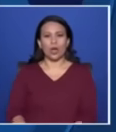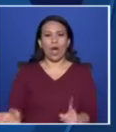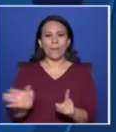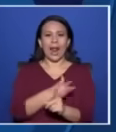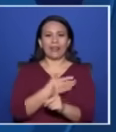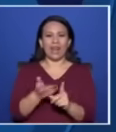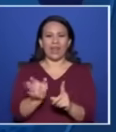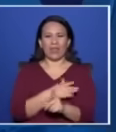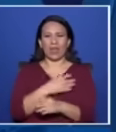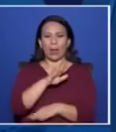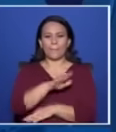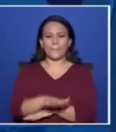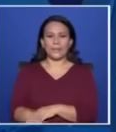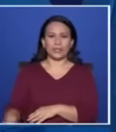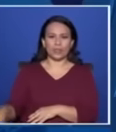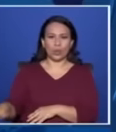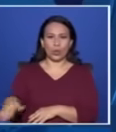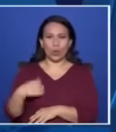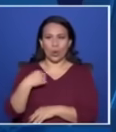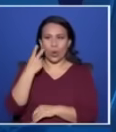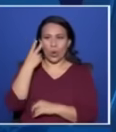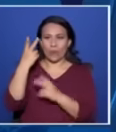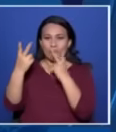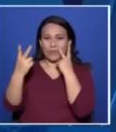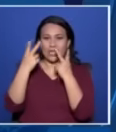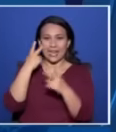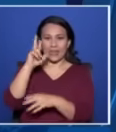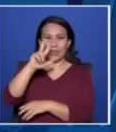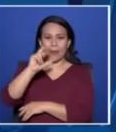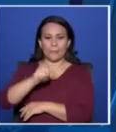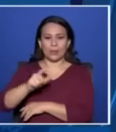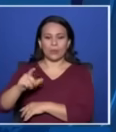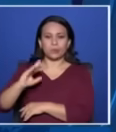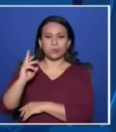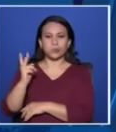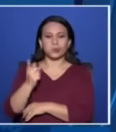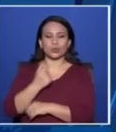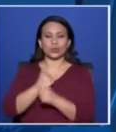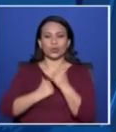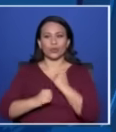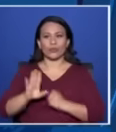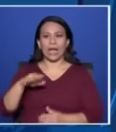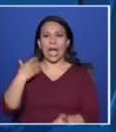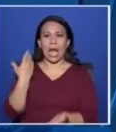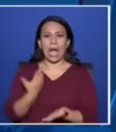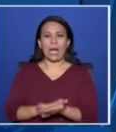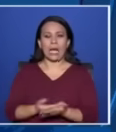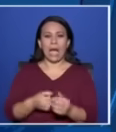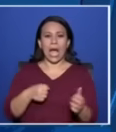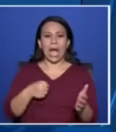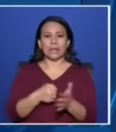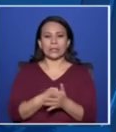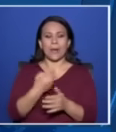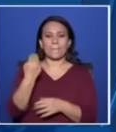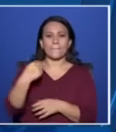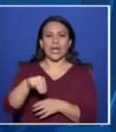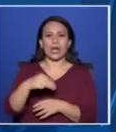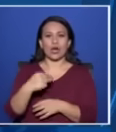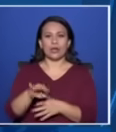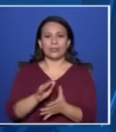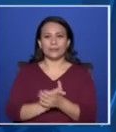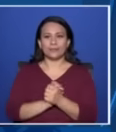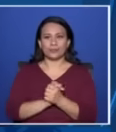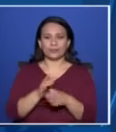Golpeados y contra el piso, así terminaron estos 3 delincuentes luego de sufrir un accidente de tránsito la mañana de este miércoles.